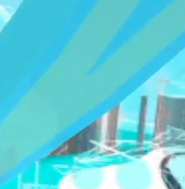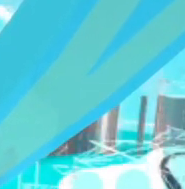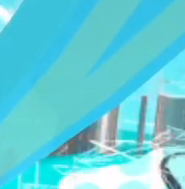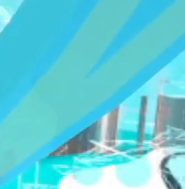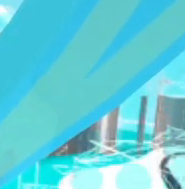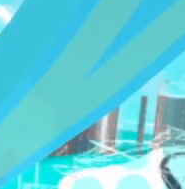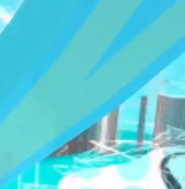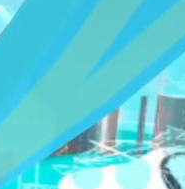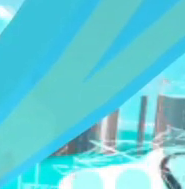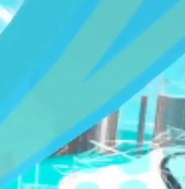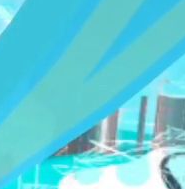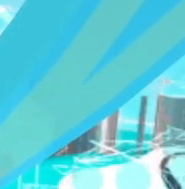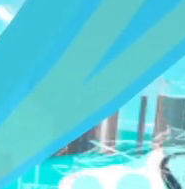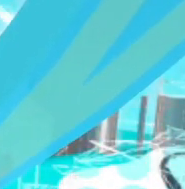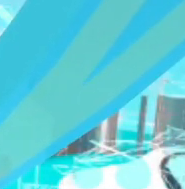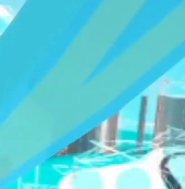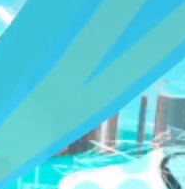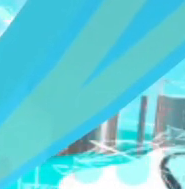la venta.